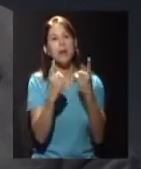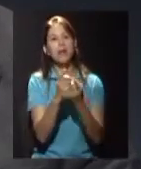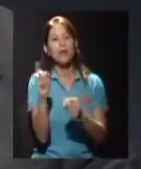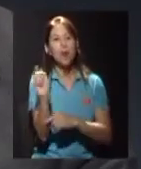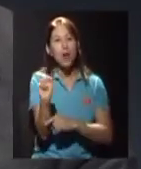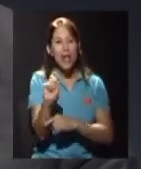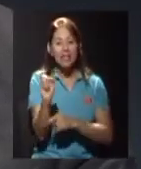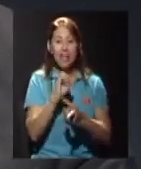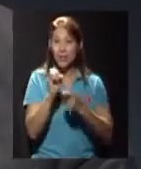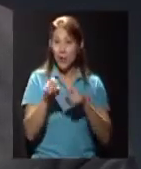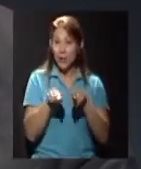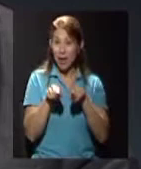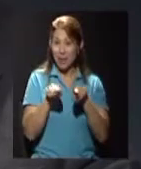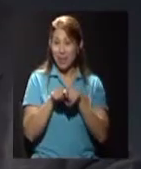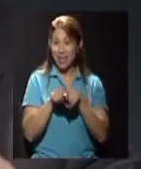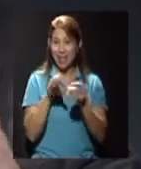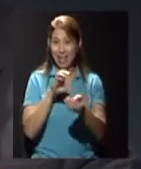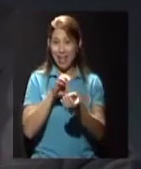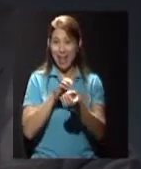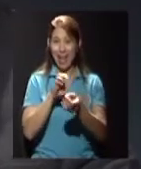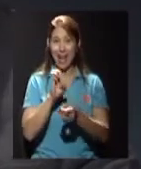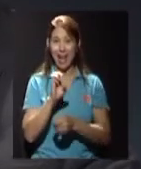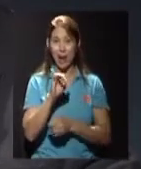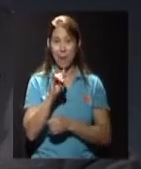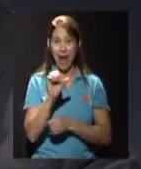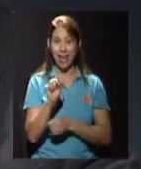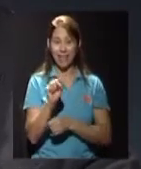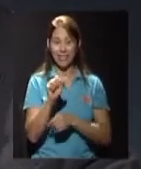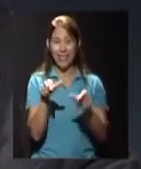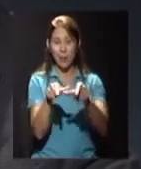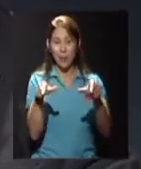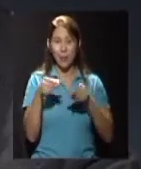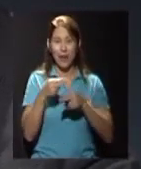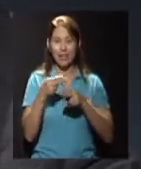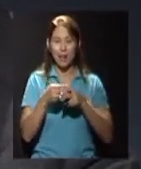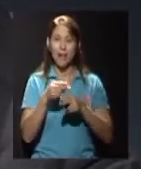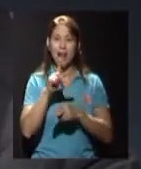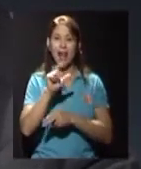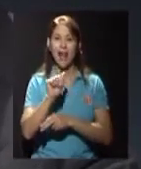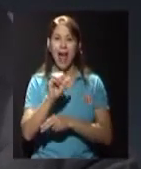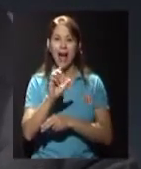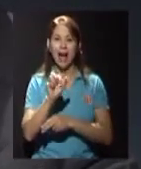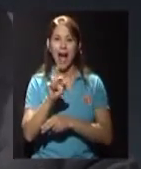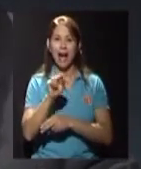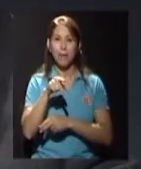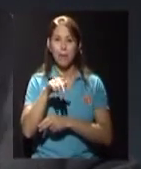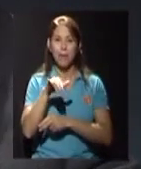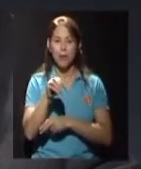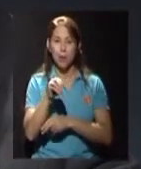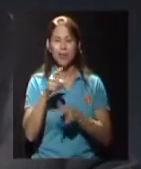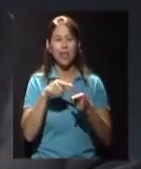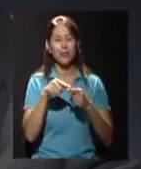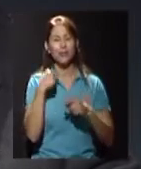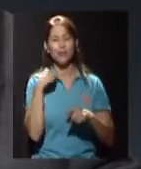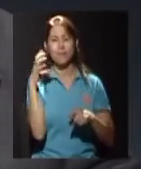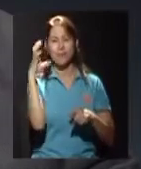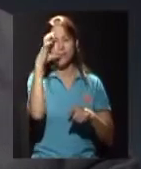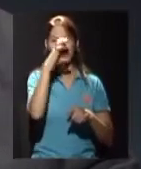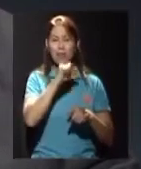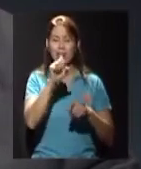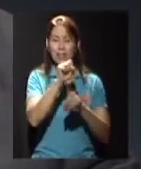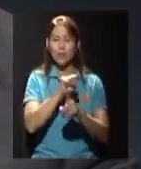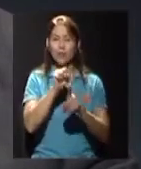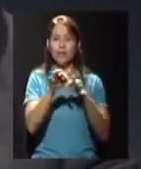ebais de lo que se llamaba la carpio con lo que tuve un contacto muy cercano con la realidad urbano marginal